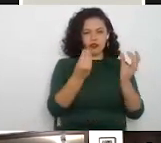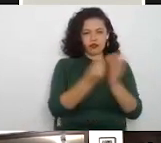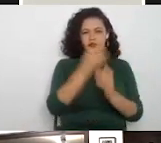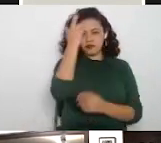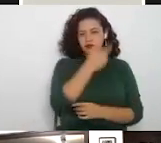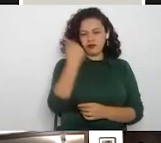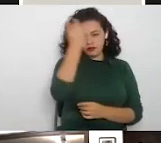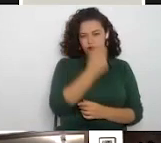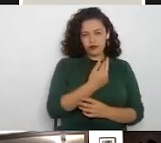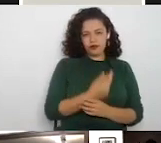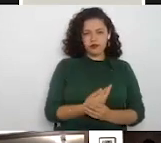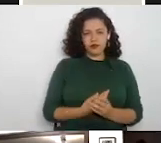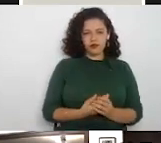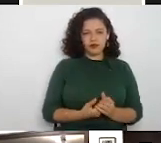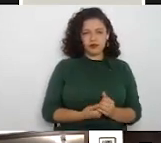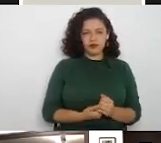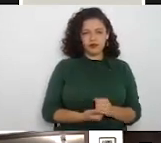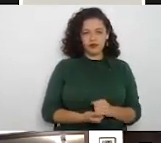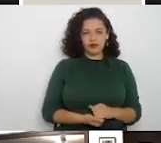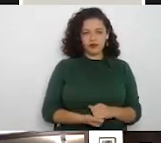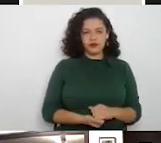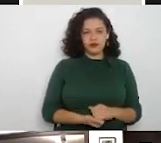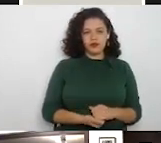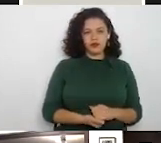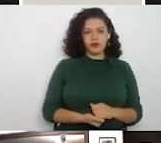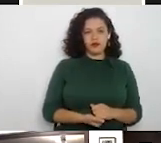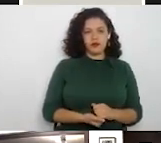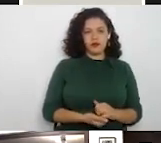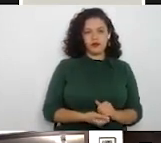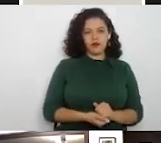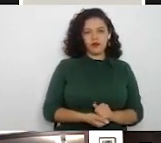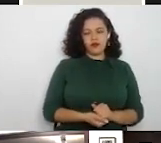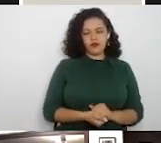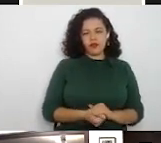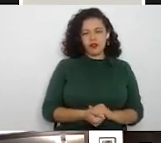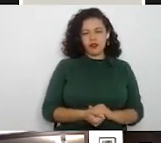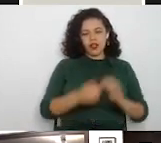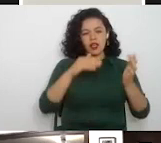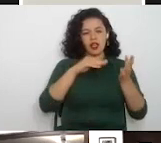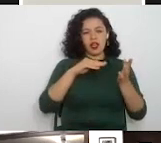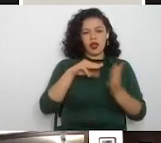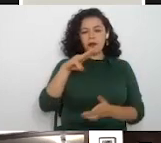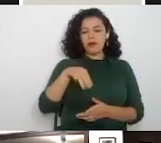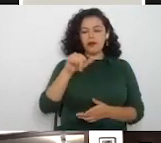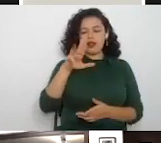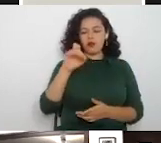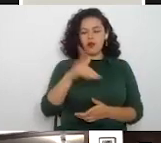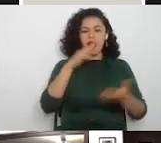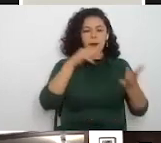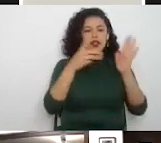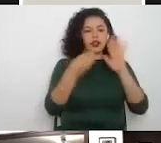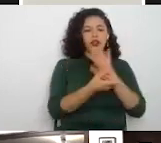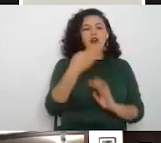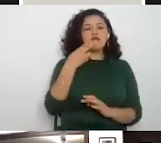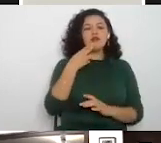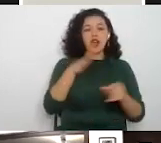cuál es el método para elaborar el manual de políticas y